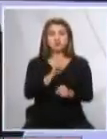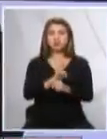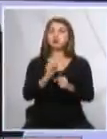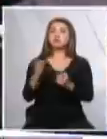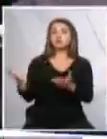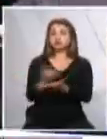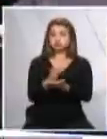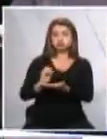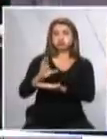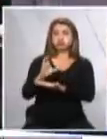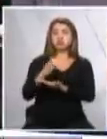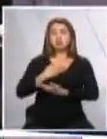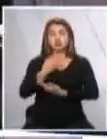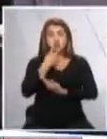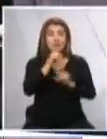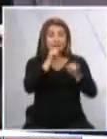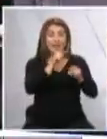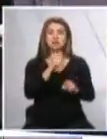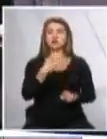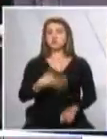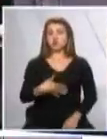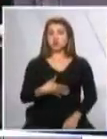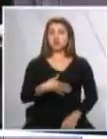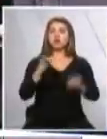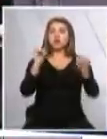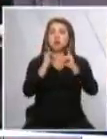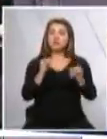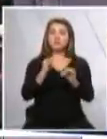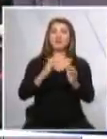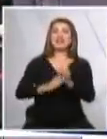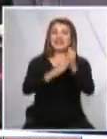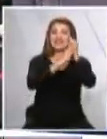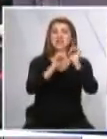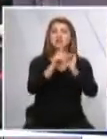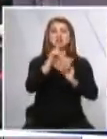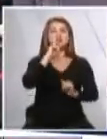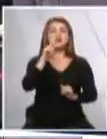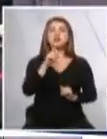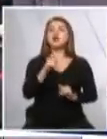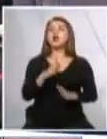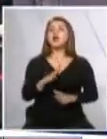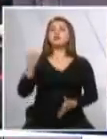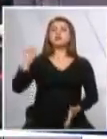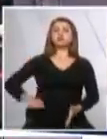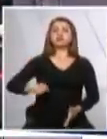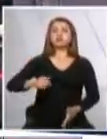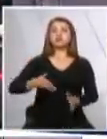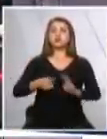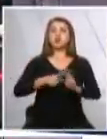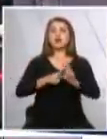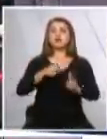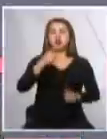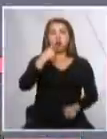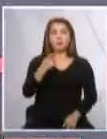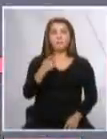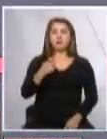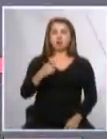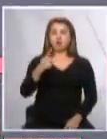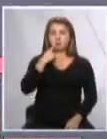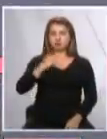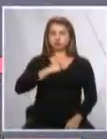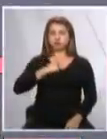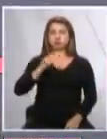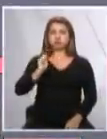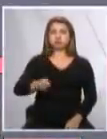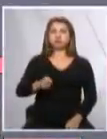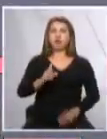incremento salarial. Me parece que ahí está lo importante. Una forma de liderar no es golpear la mesa como lo hacen los hombres, una forma masculina o ciertos